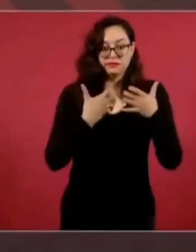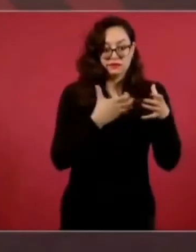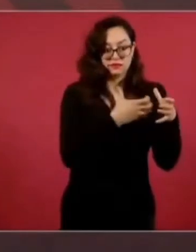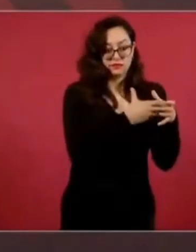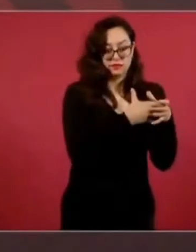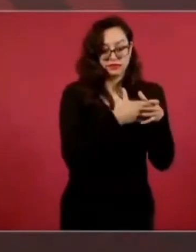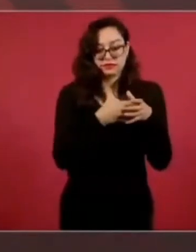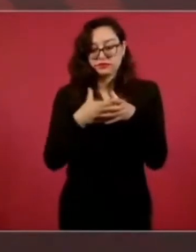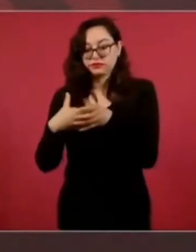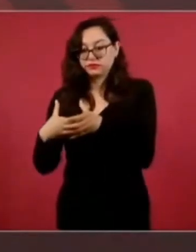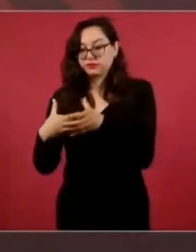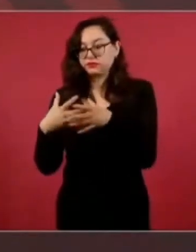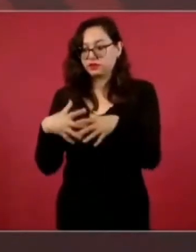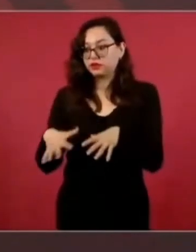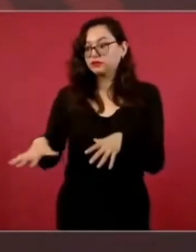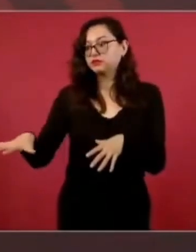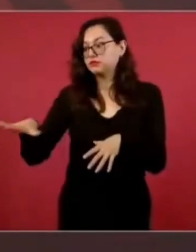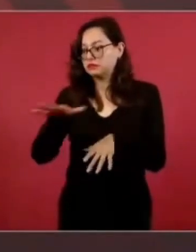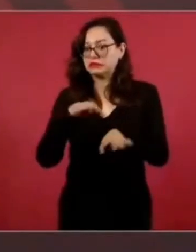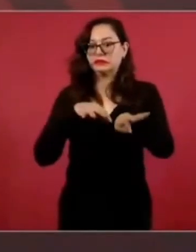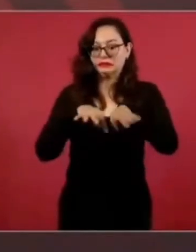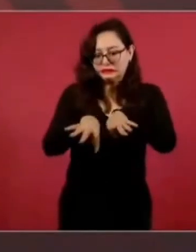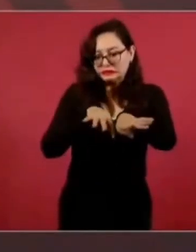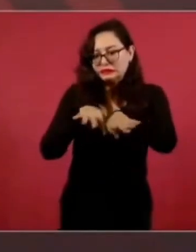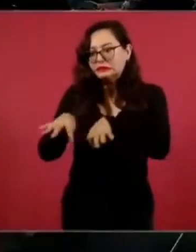un fresa en comparación